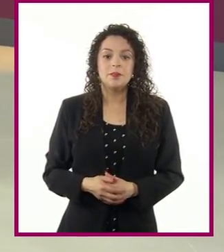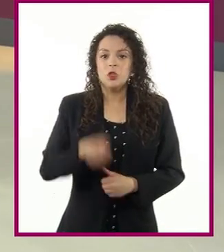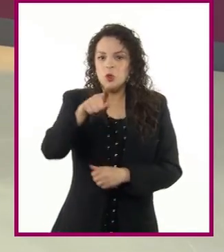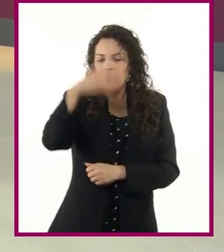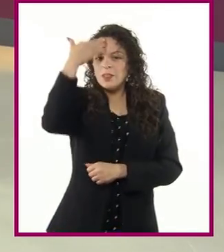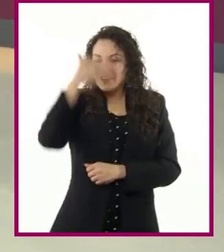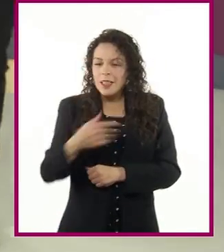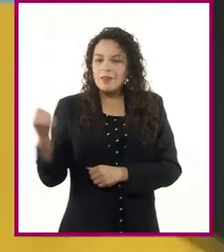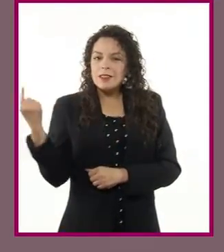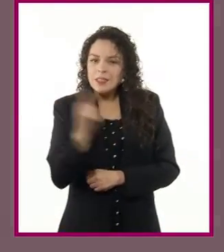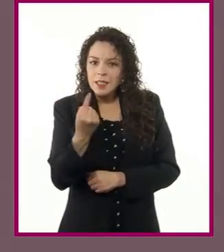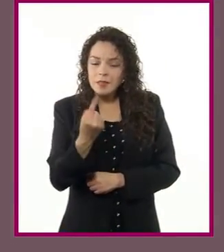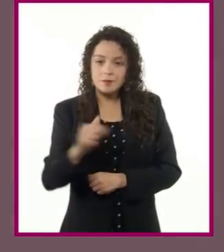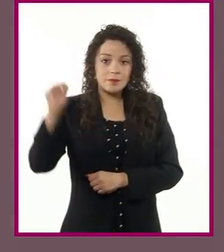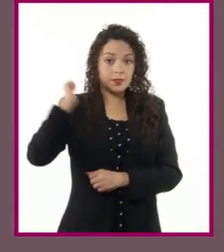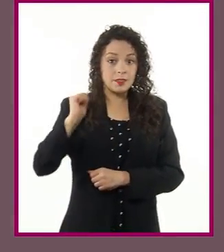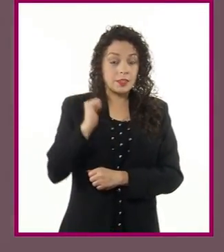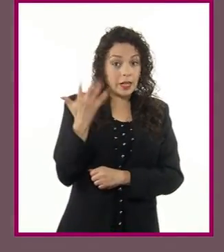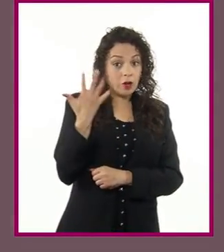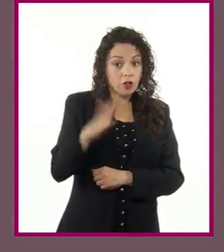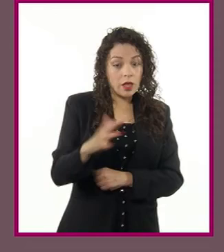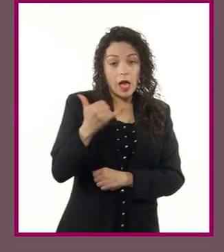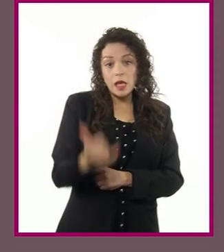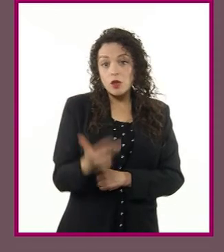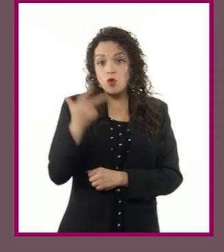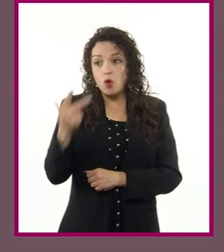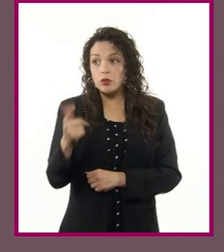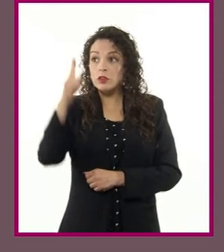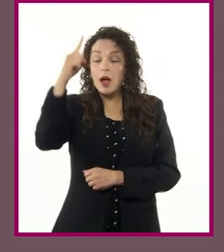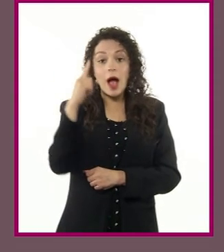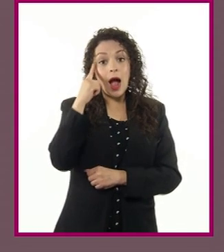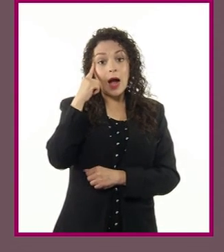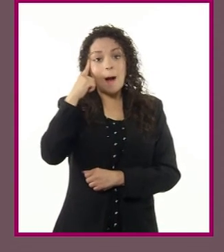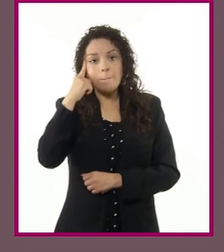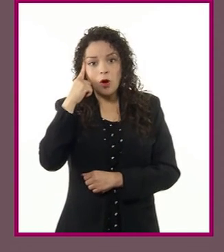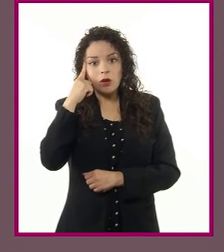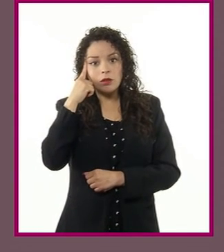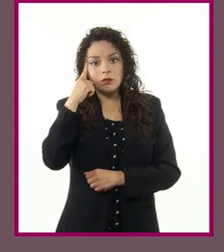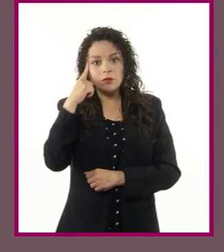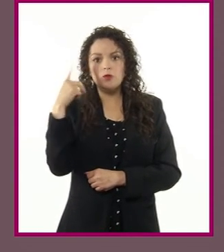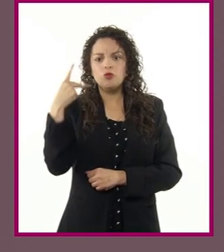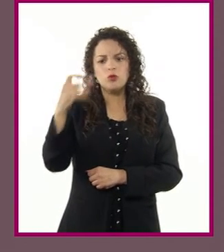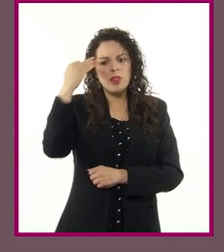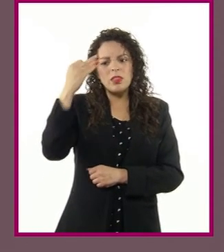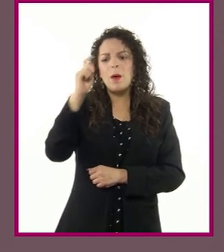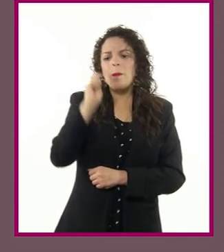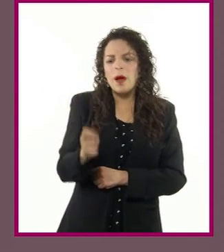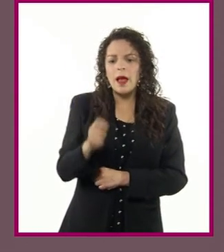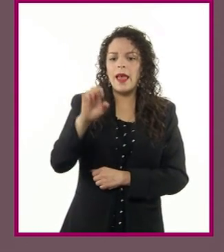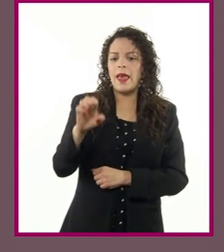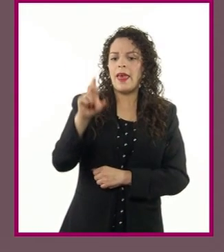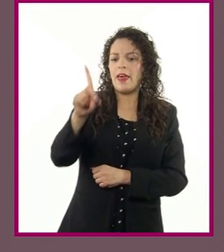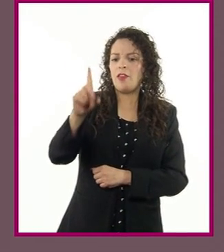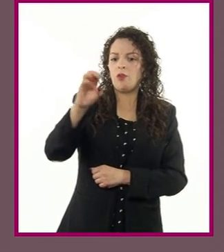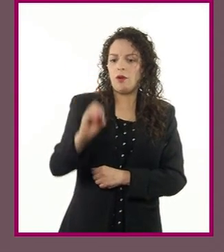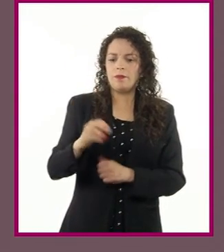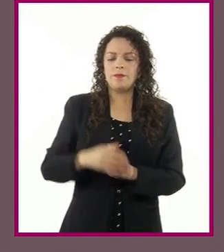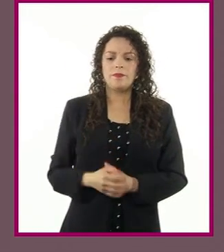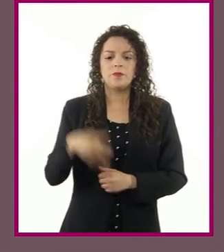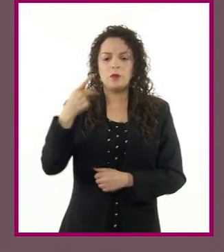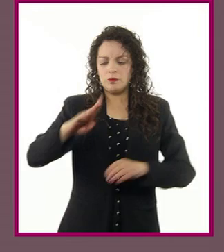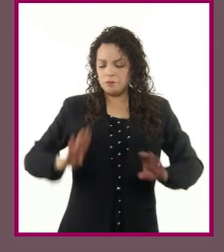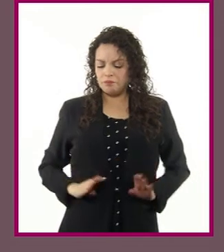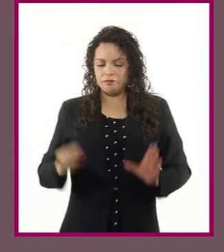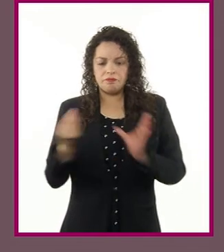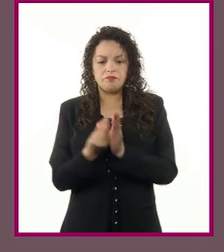¿Sabías que en el siglo X y VIII Japón vivía bajo el periodo Edo, el cual se caracteriza